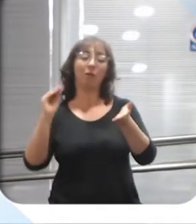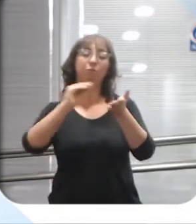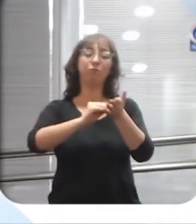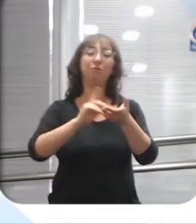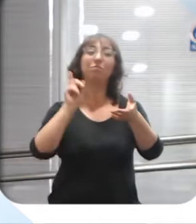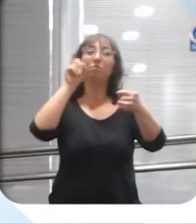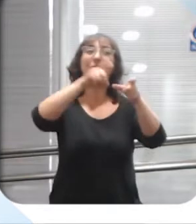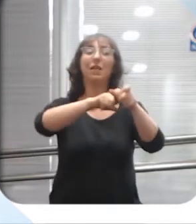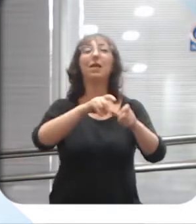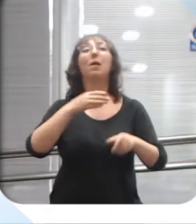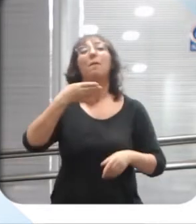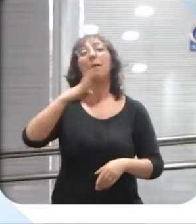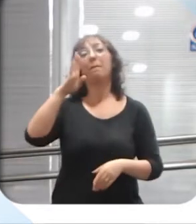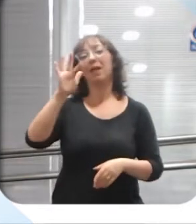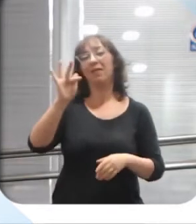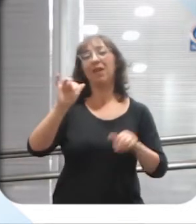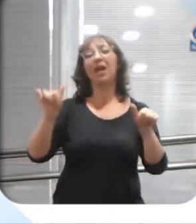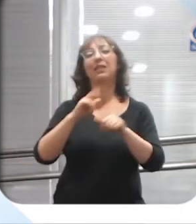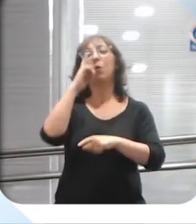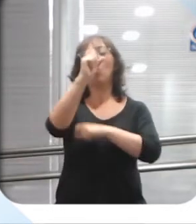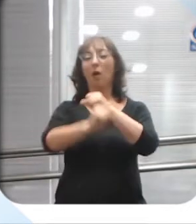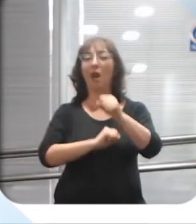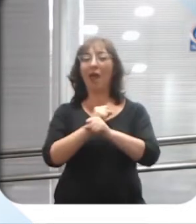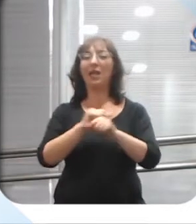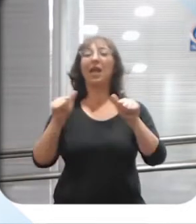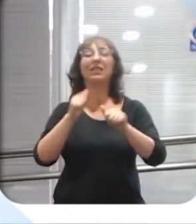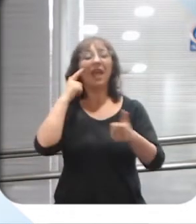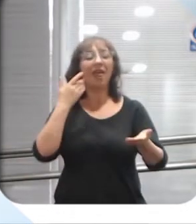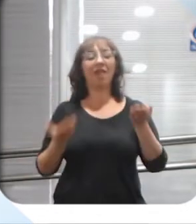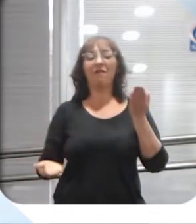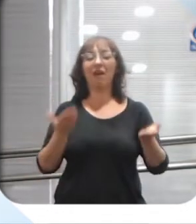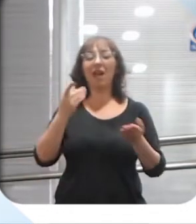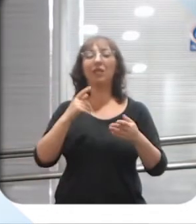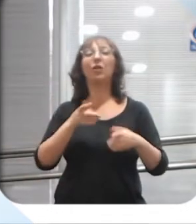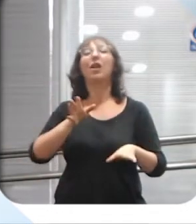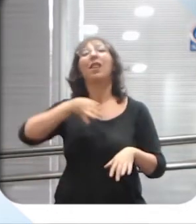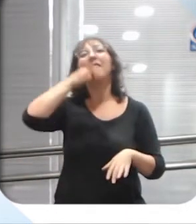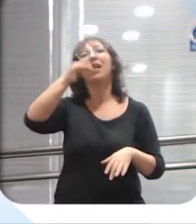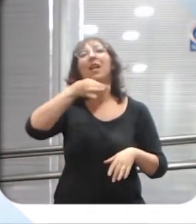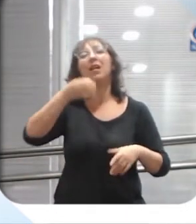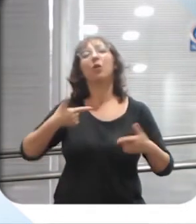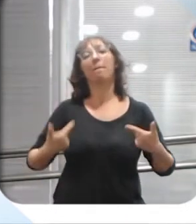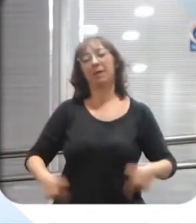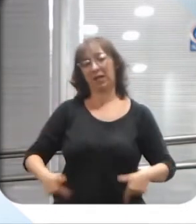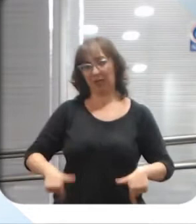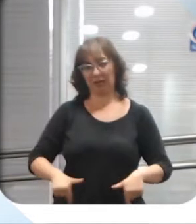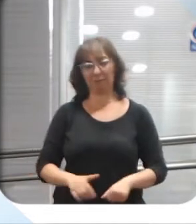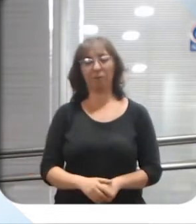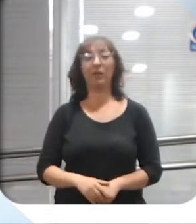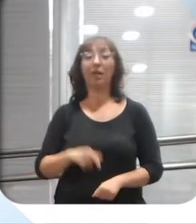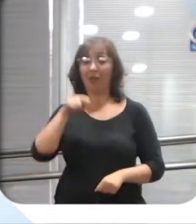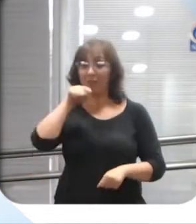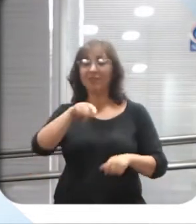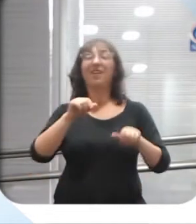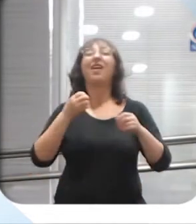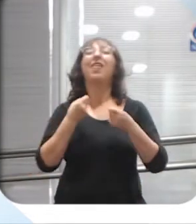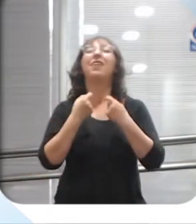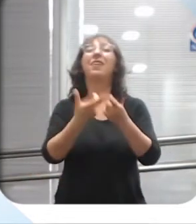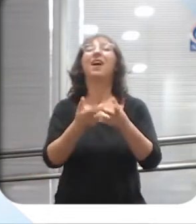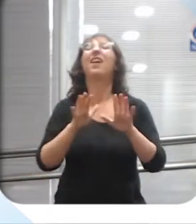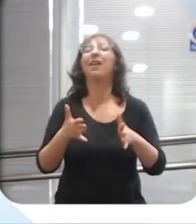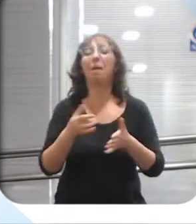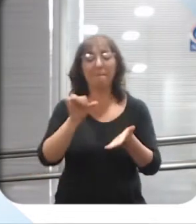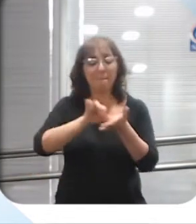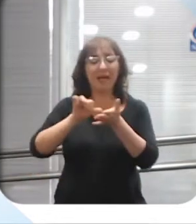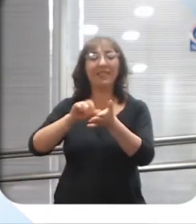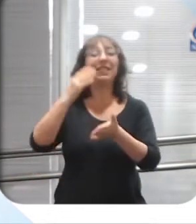organismo internacional, el IPPF, lo que hace es anualmente hacer una evaluación de la declaratoria ministerial. Eso lo que hace es permitirle a cada